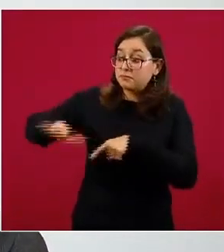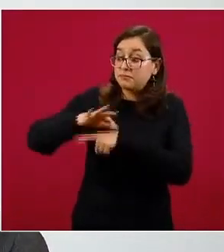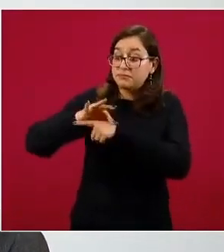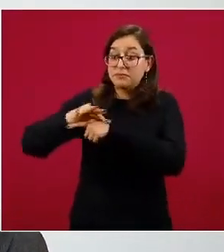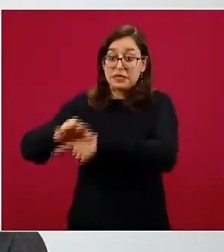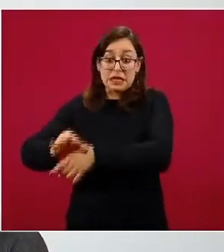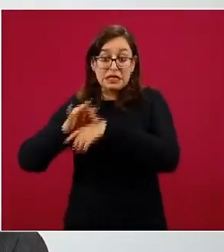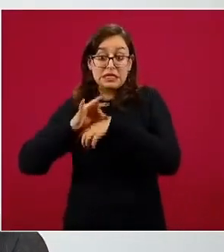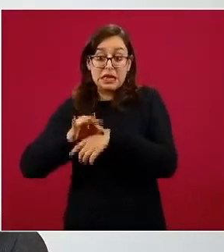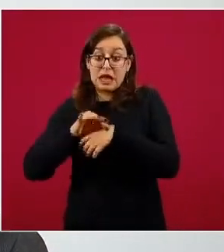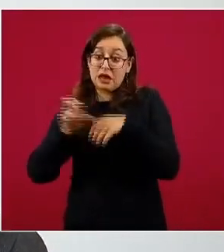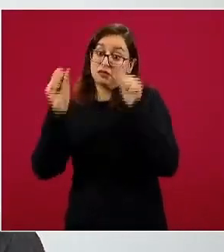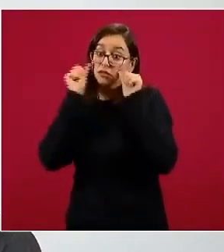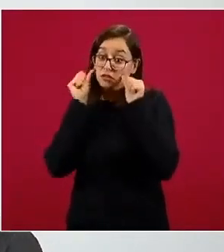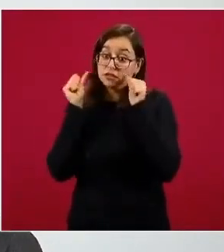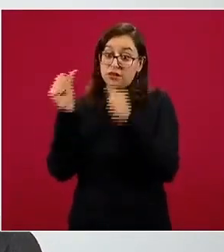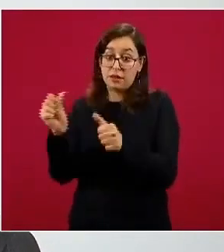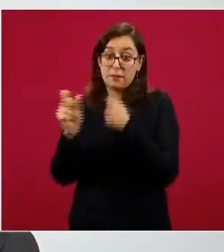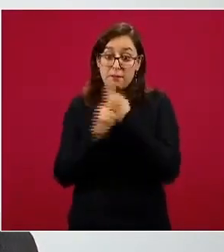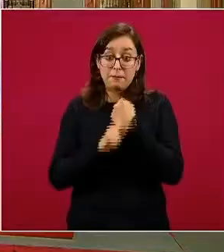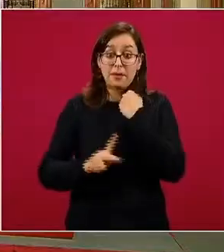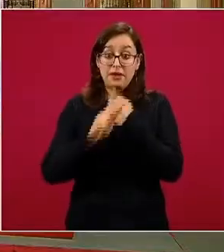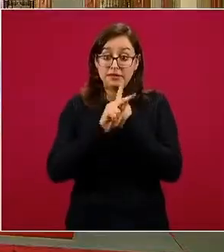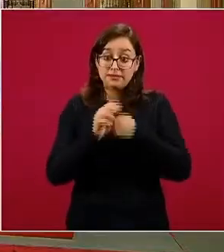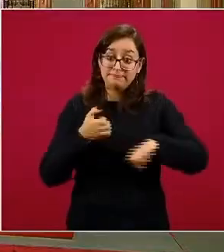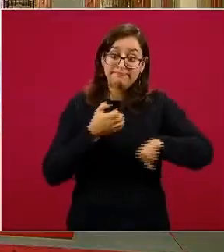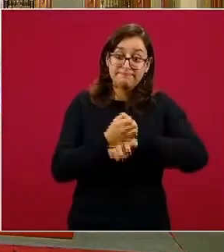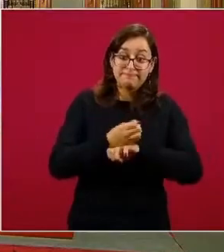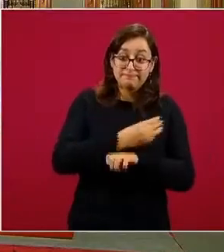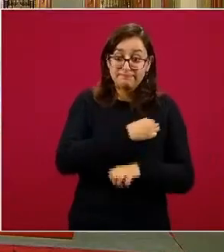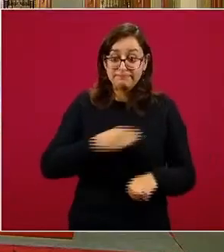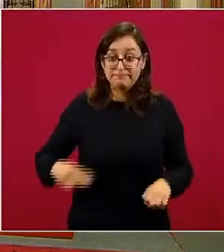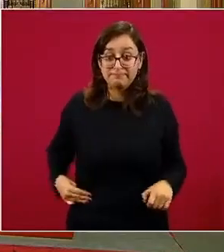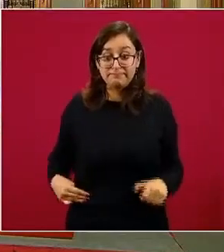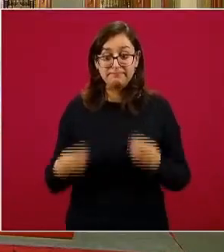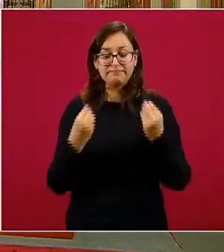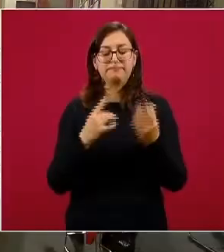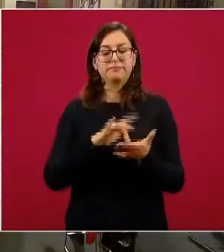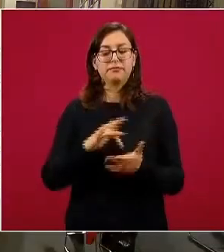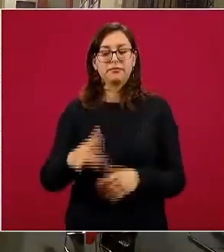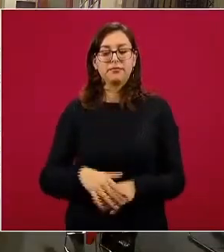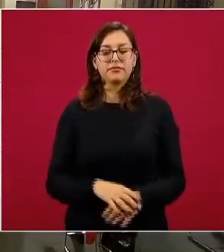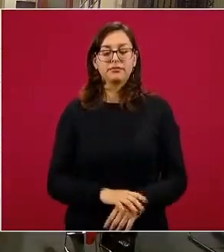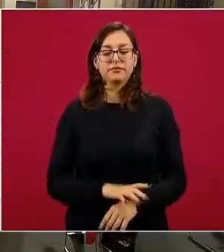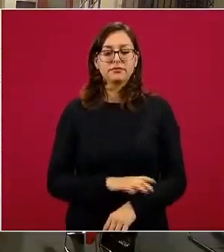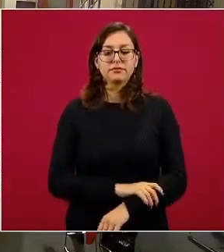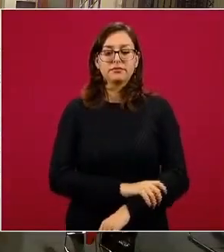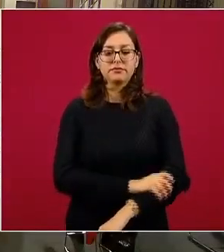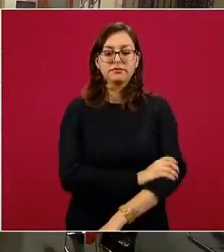cada país, de cada estado y de cada municipio. Muchas gracias.